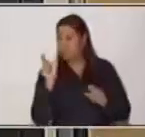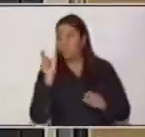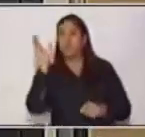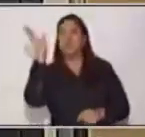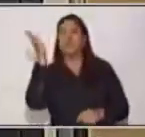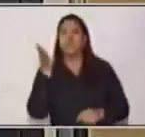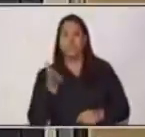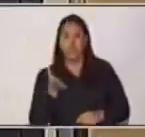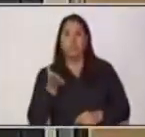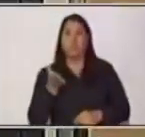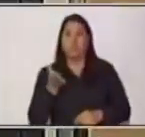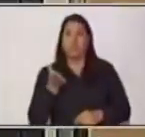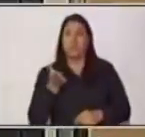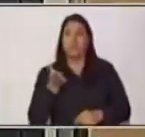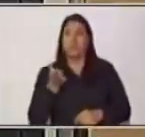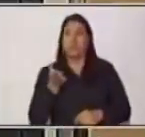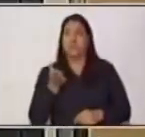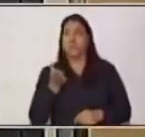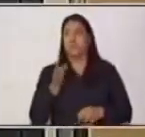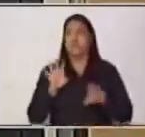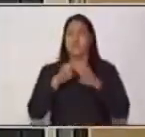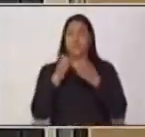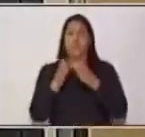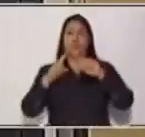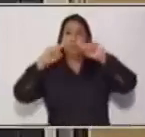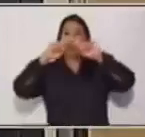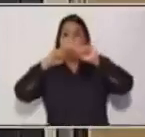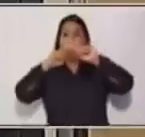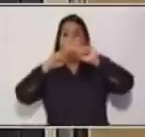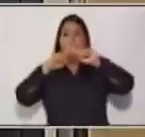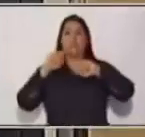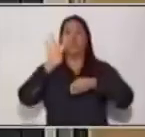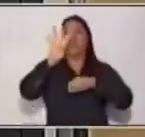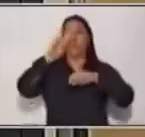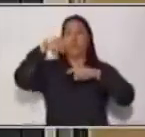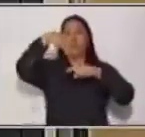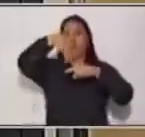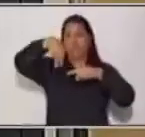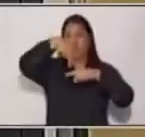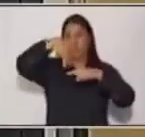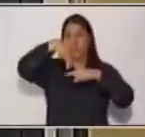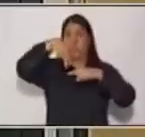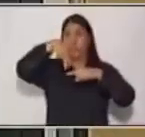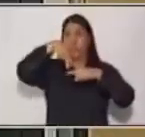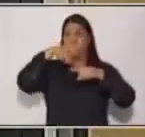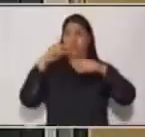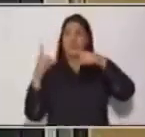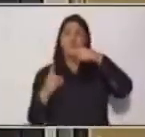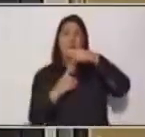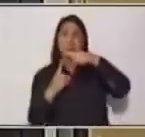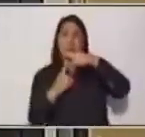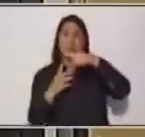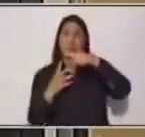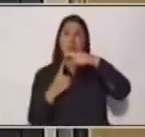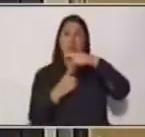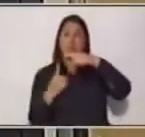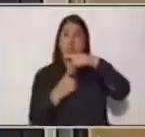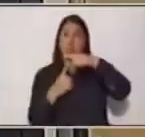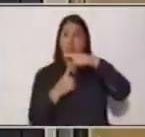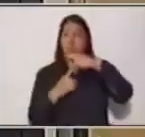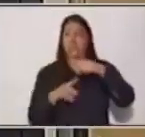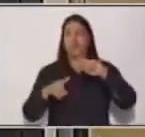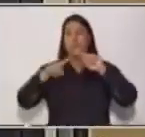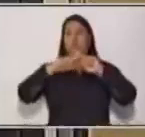Nuestro dividendo es X a la 4 y va en el numerador y nuestro divisor es x al cuadrado y va en